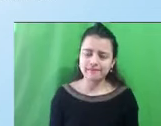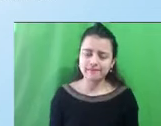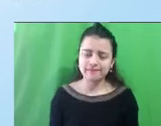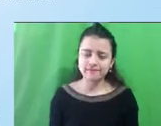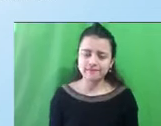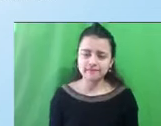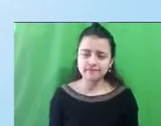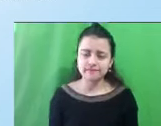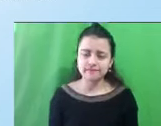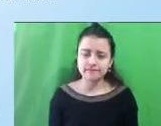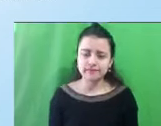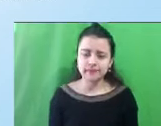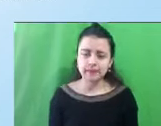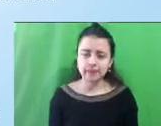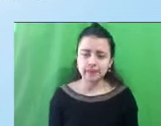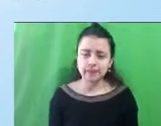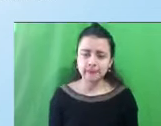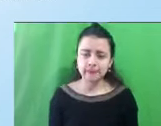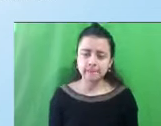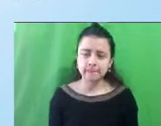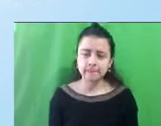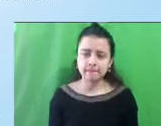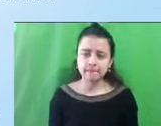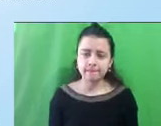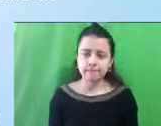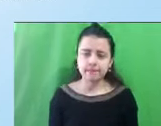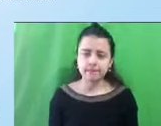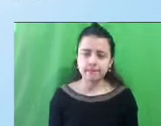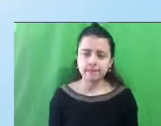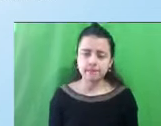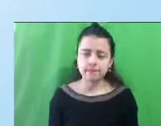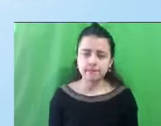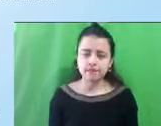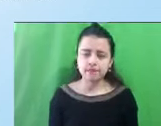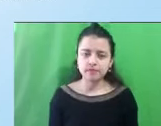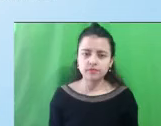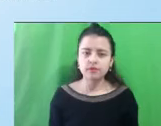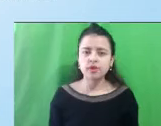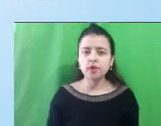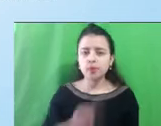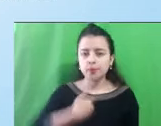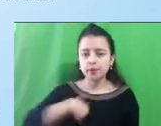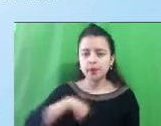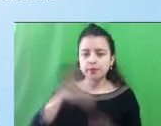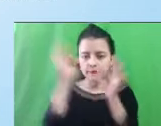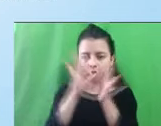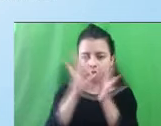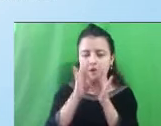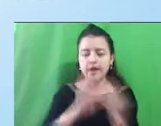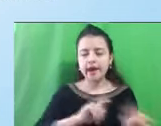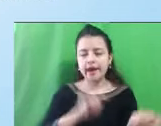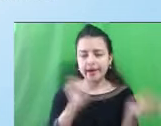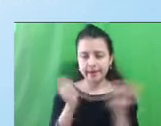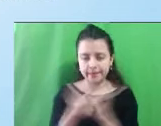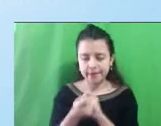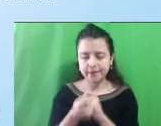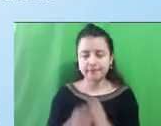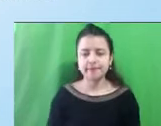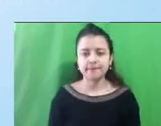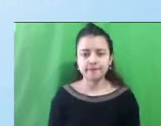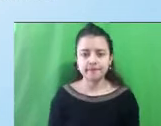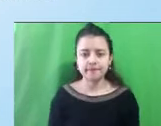tienen bastante uso. Entonces, ya como que nos hemos focalizado para comenzar a reponer. Algo que logramos realizar